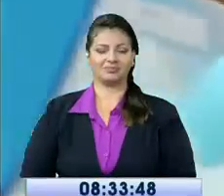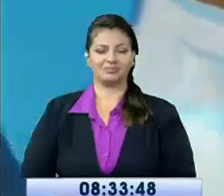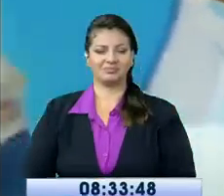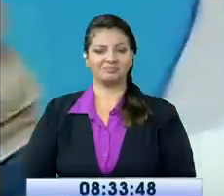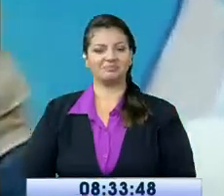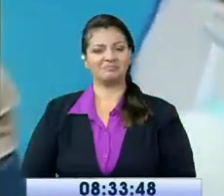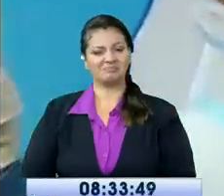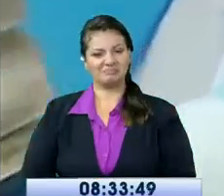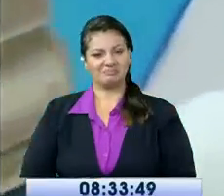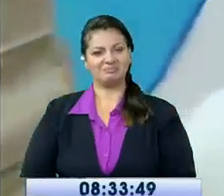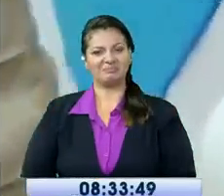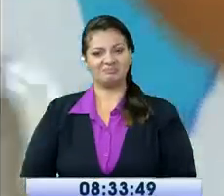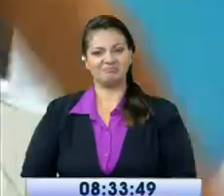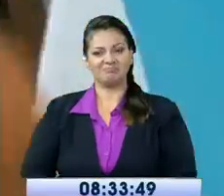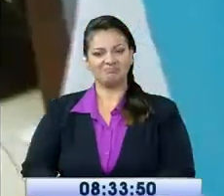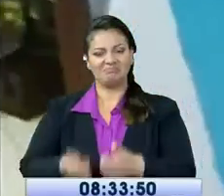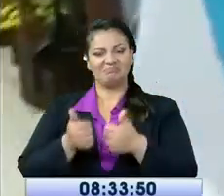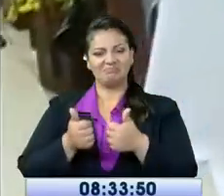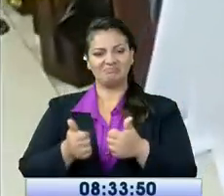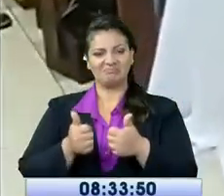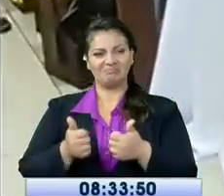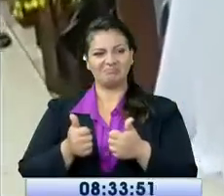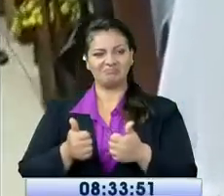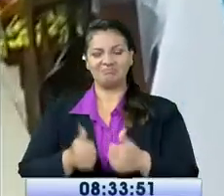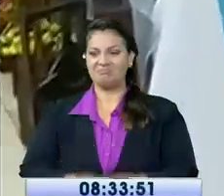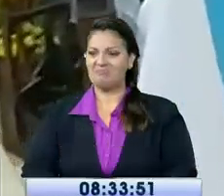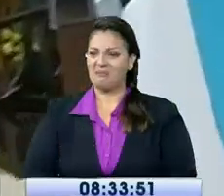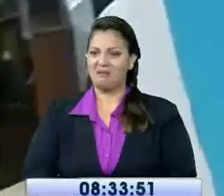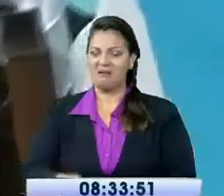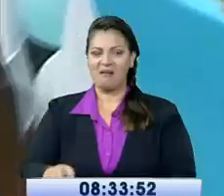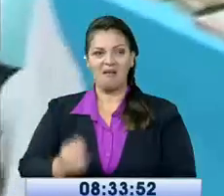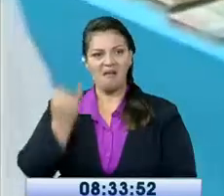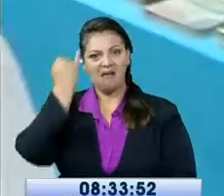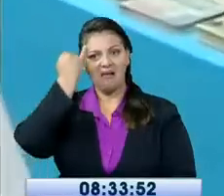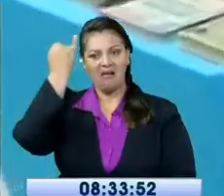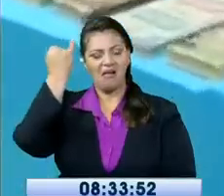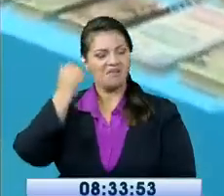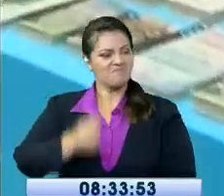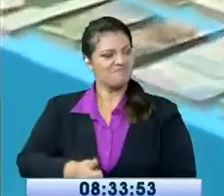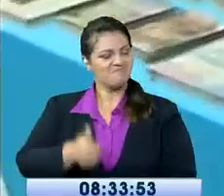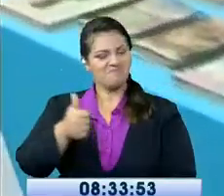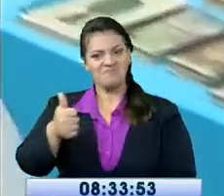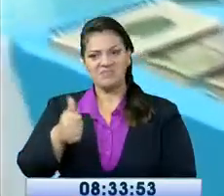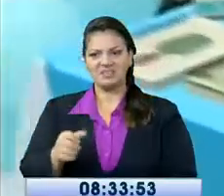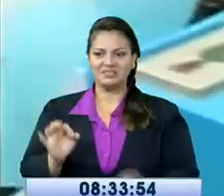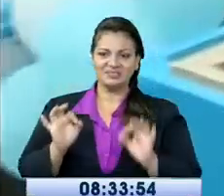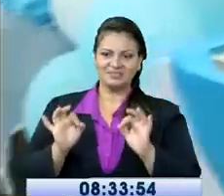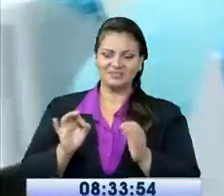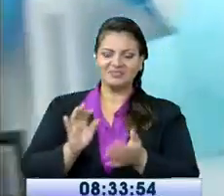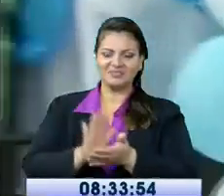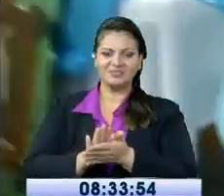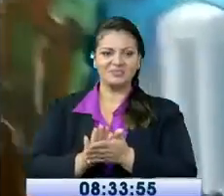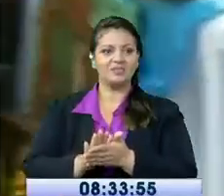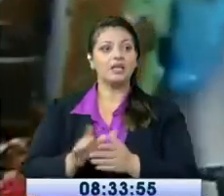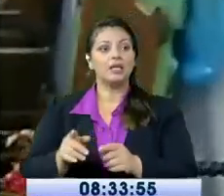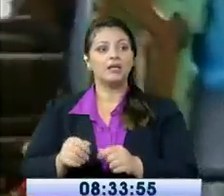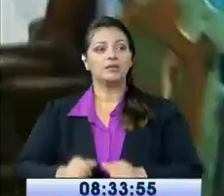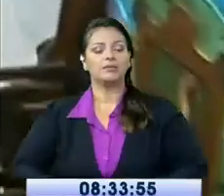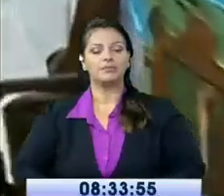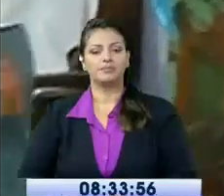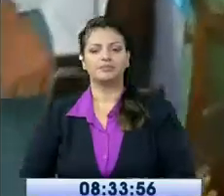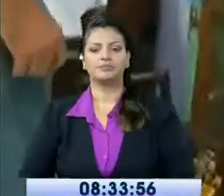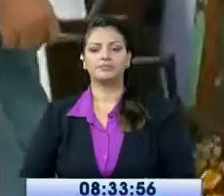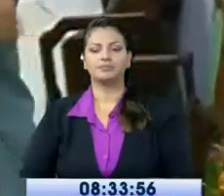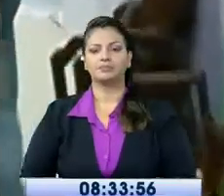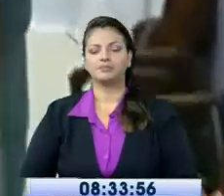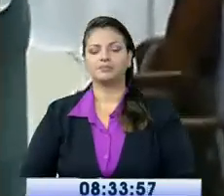doña Patricia, ahí está tejiendo, una idea muy innovadora, tejiendo para las muñecas, creando, realizando